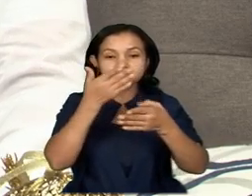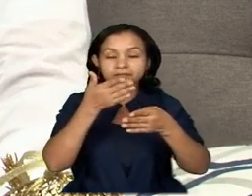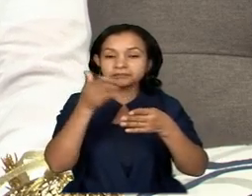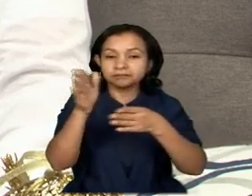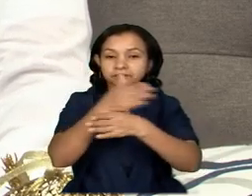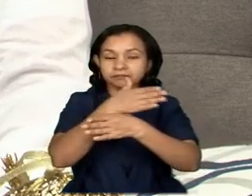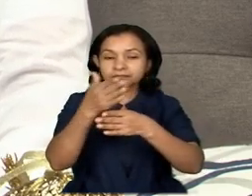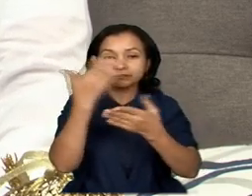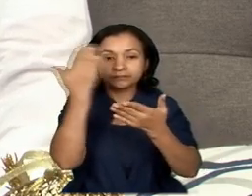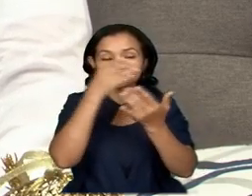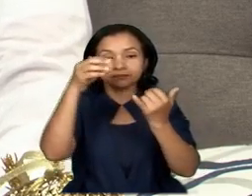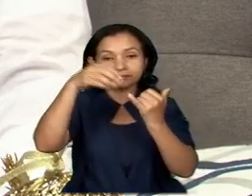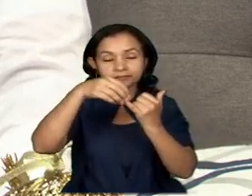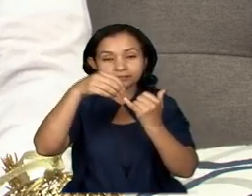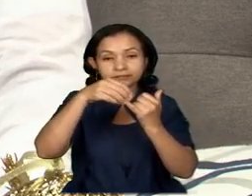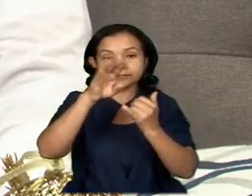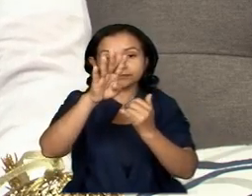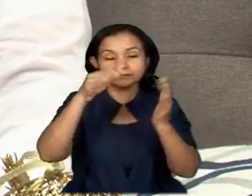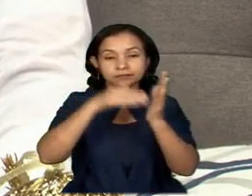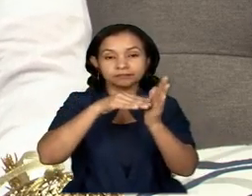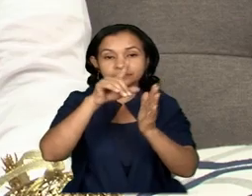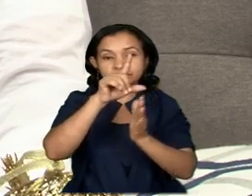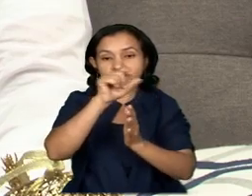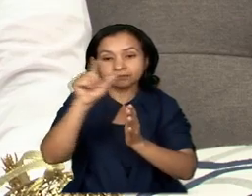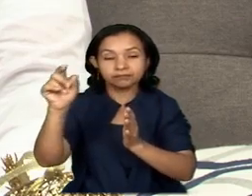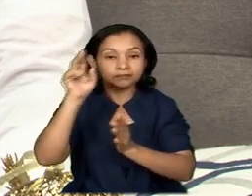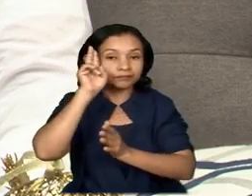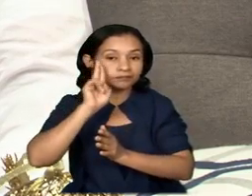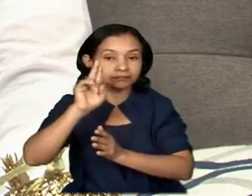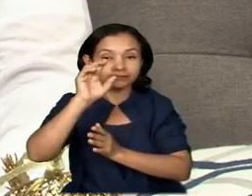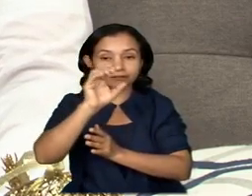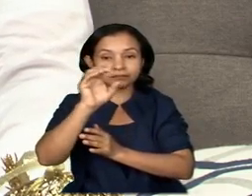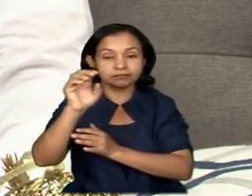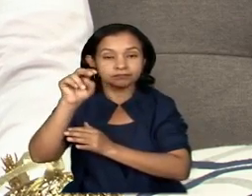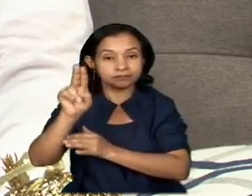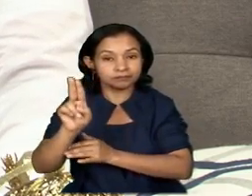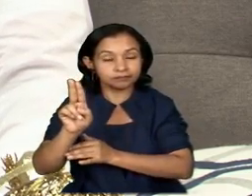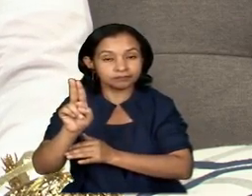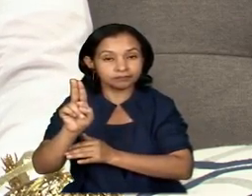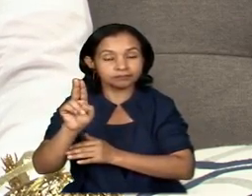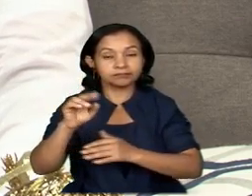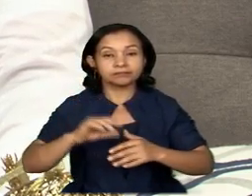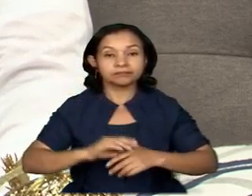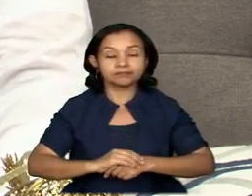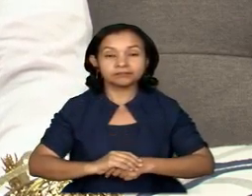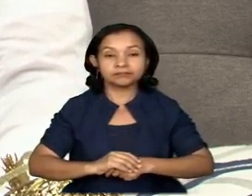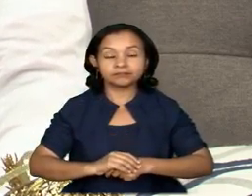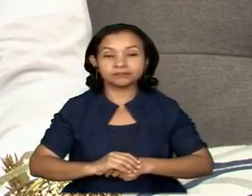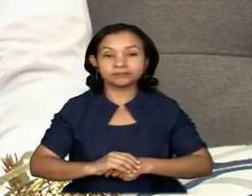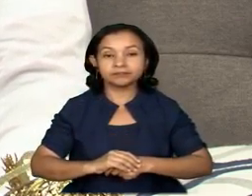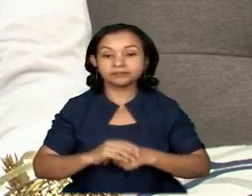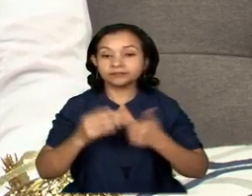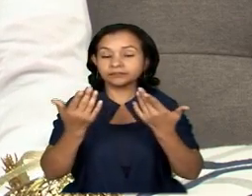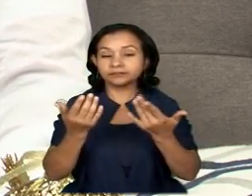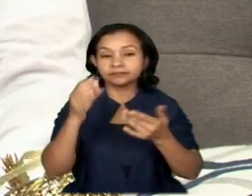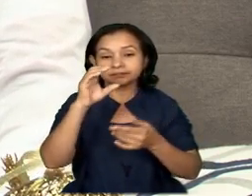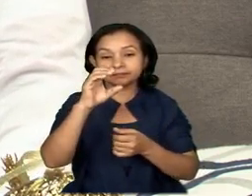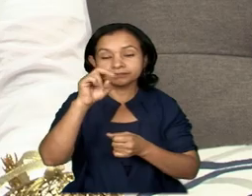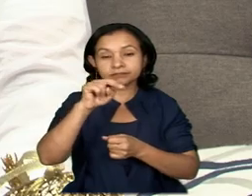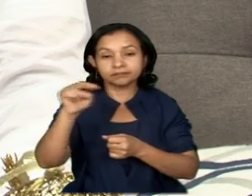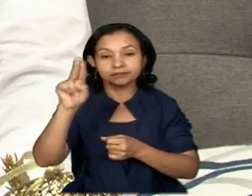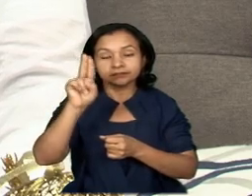normales, 4.100 cupos en las universidades del CNU, y de ellas, en el caso del CNU,